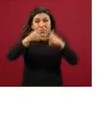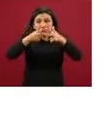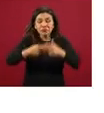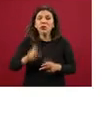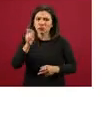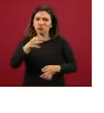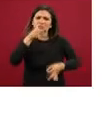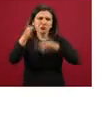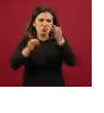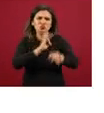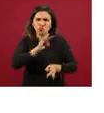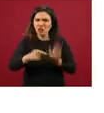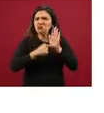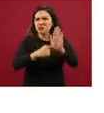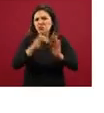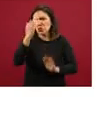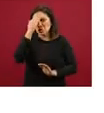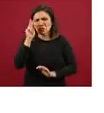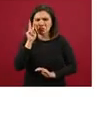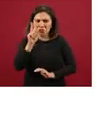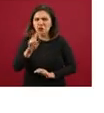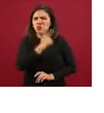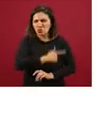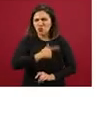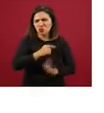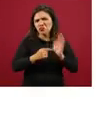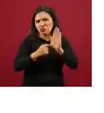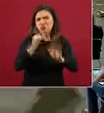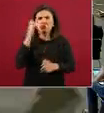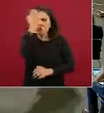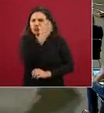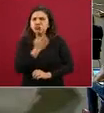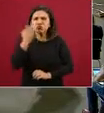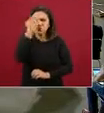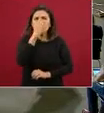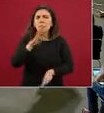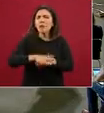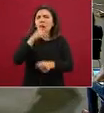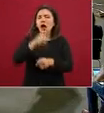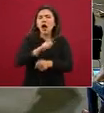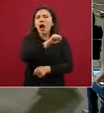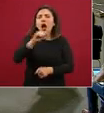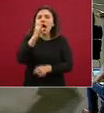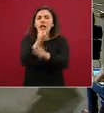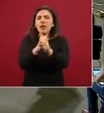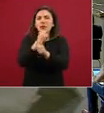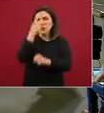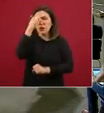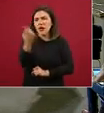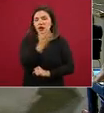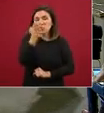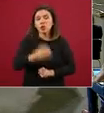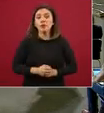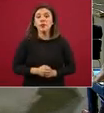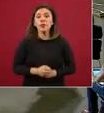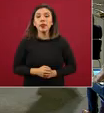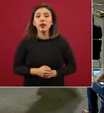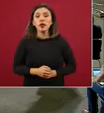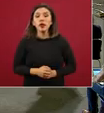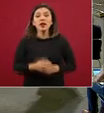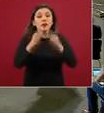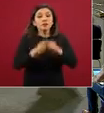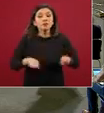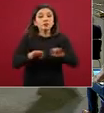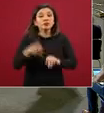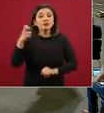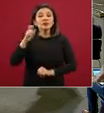son públicas, se las podemos dar con mucho gusto para que las puedan revisar y analizar, sobre todo a los investigadores educativos. La parte importante